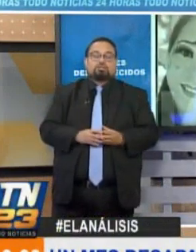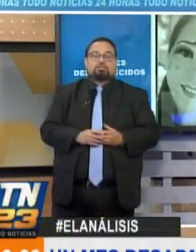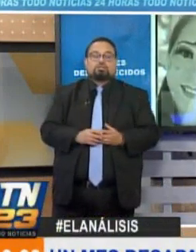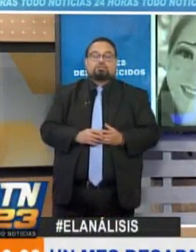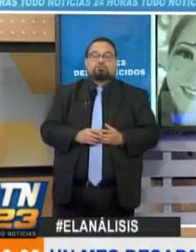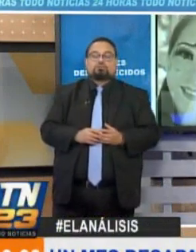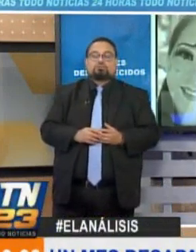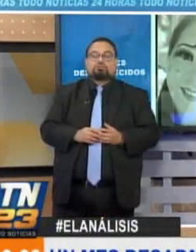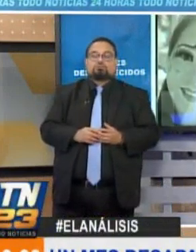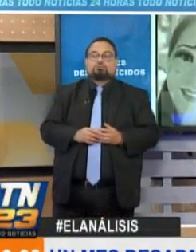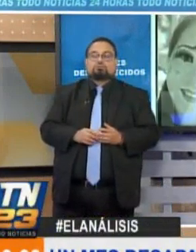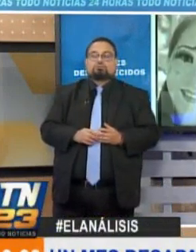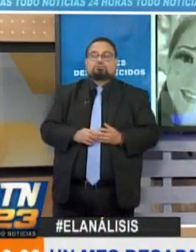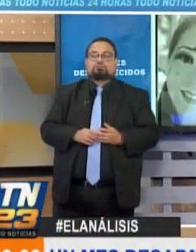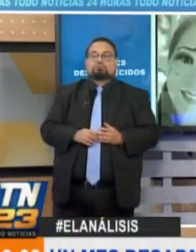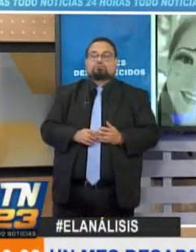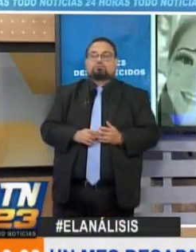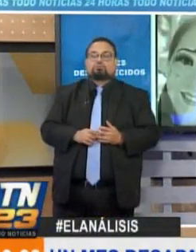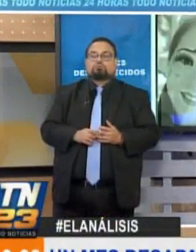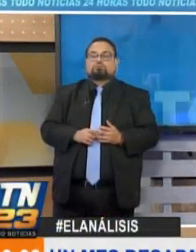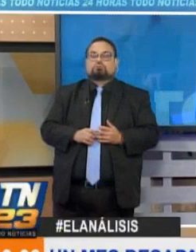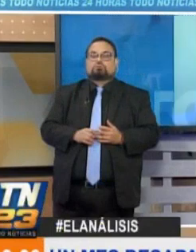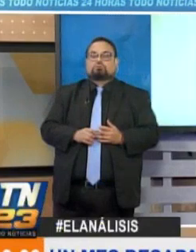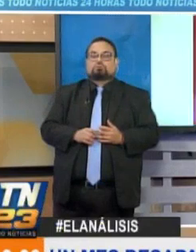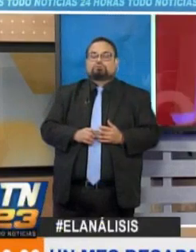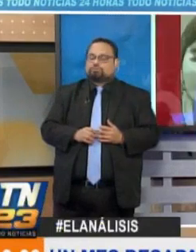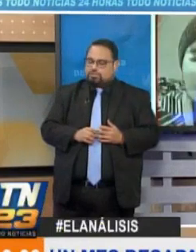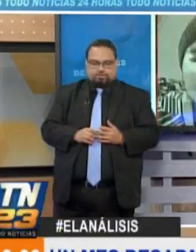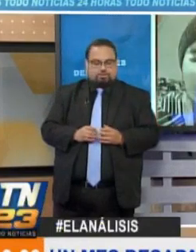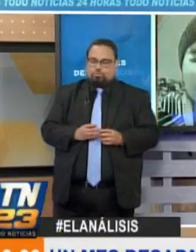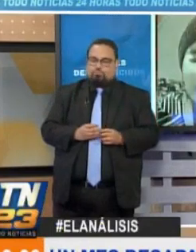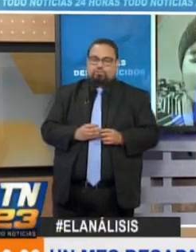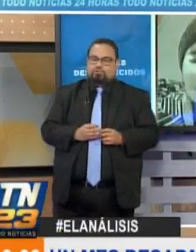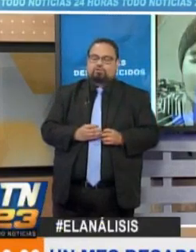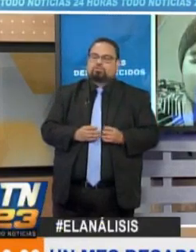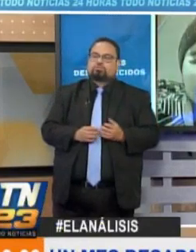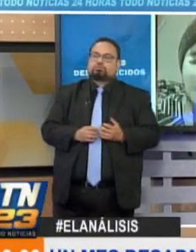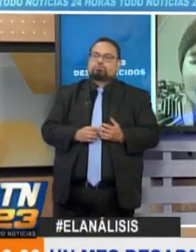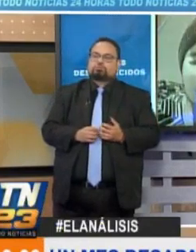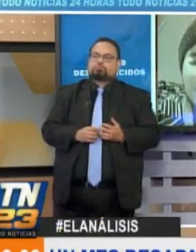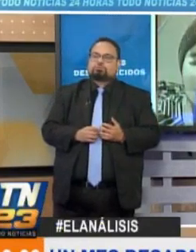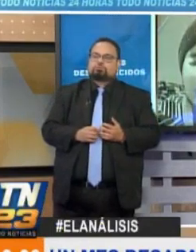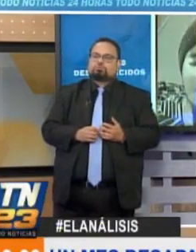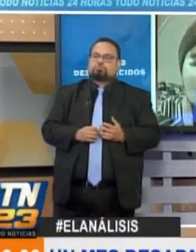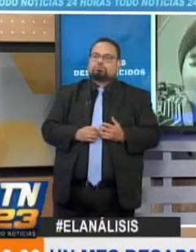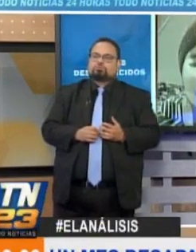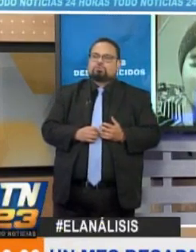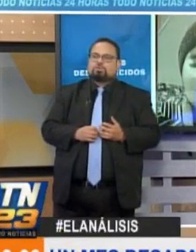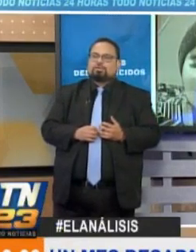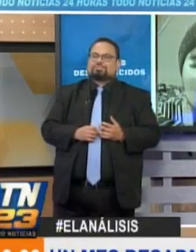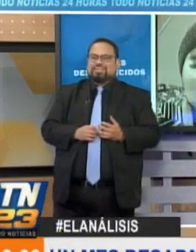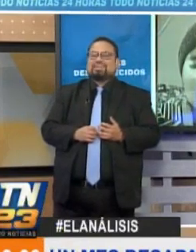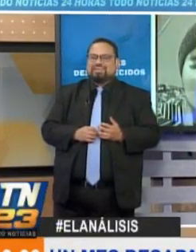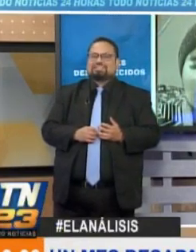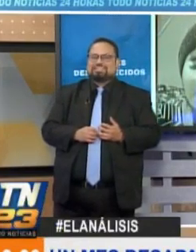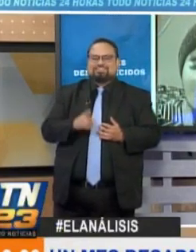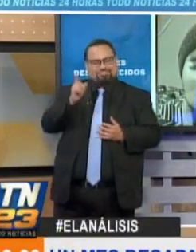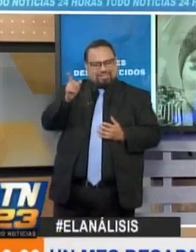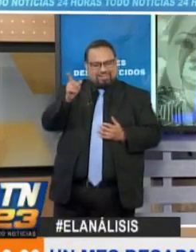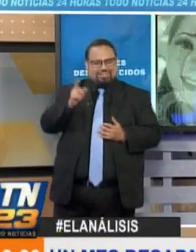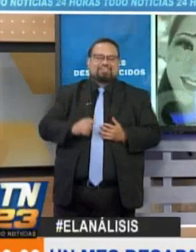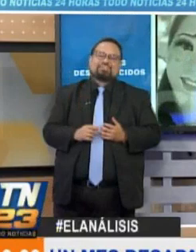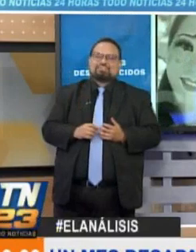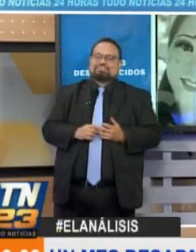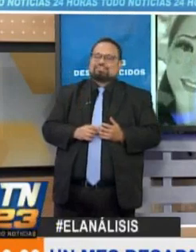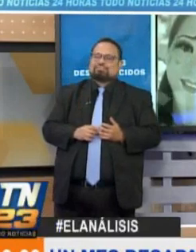opinión pública, pudiera ser la clave de todo, ¿no? Sí, seguramente. Hablemos un poquito de estadística, a ti te gusta mucho la estadística, y a también,